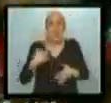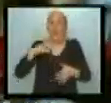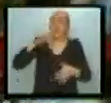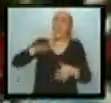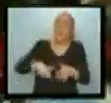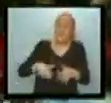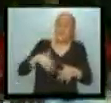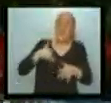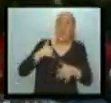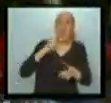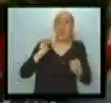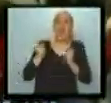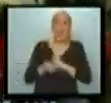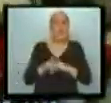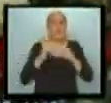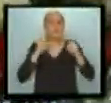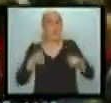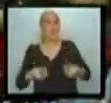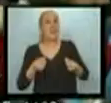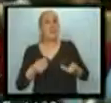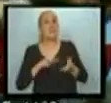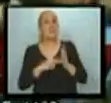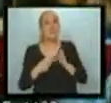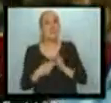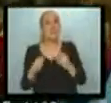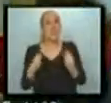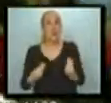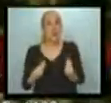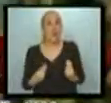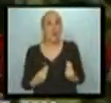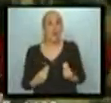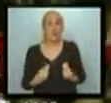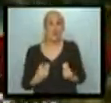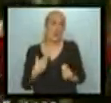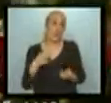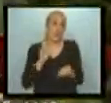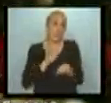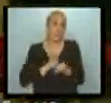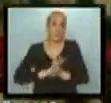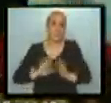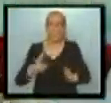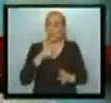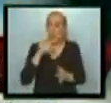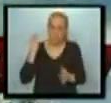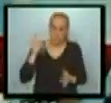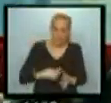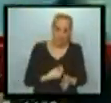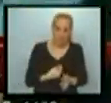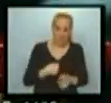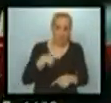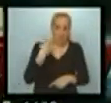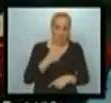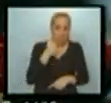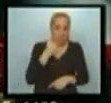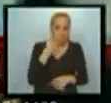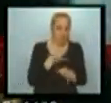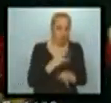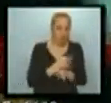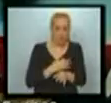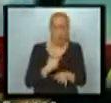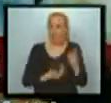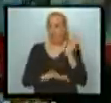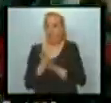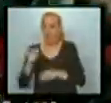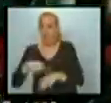muy grande. No, y al revés, lo que significa ir cuando quedaste afuera de un mundial, ir al otro día al colegio, otro día a trabajar. Levantado